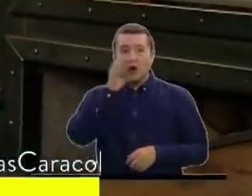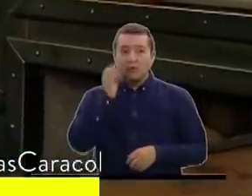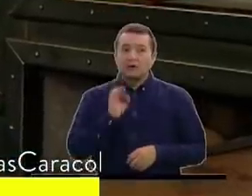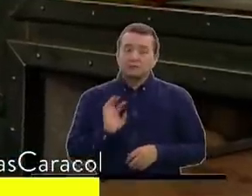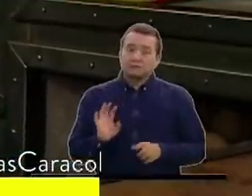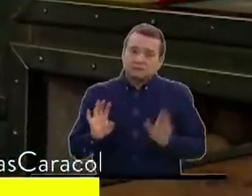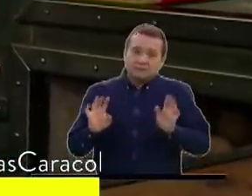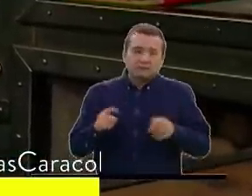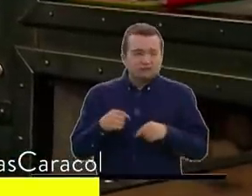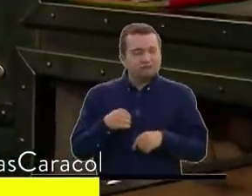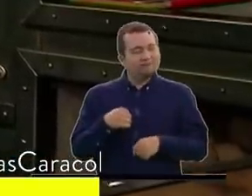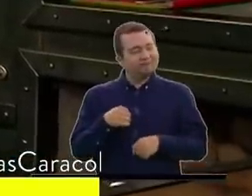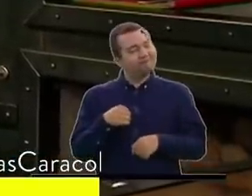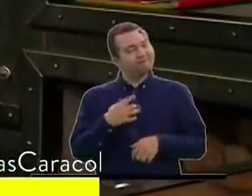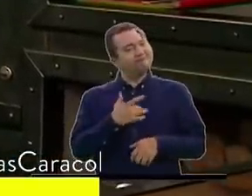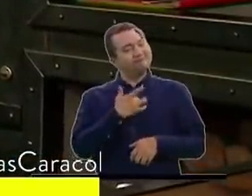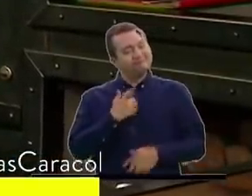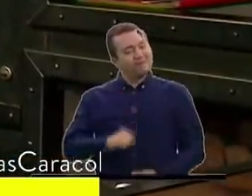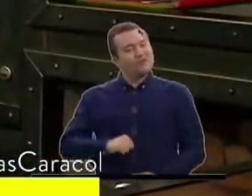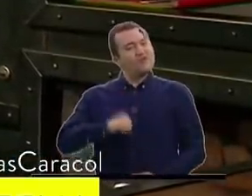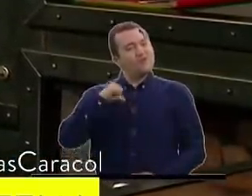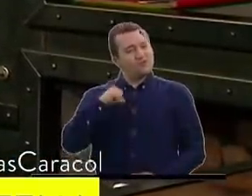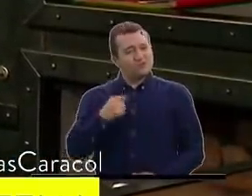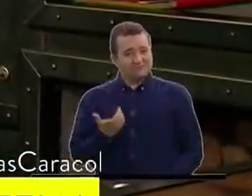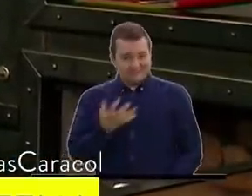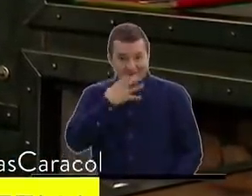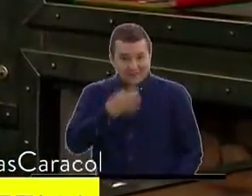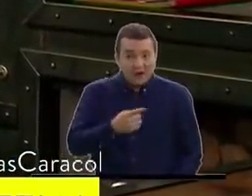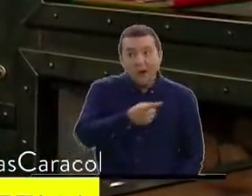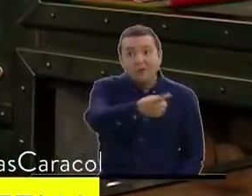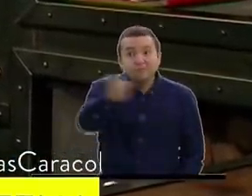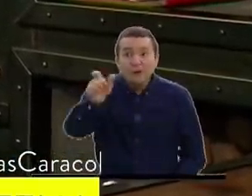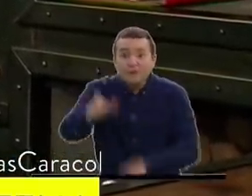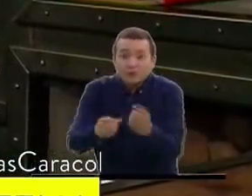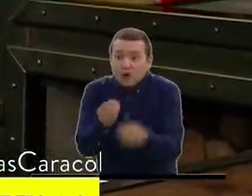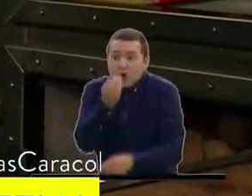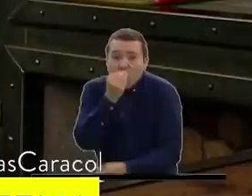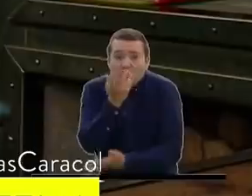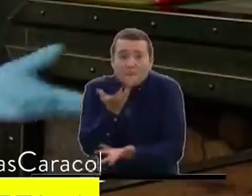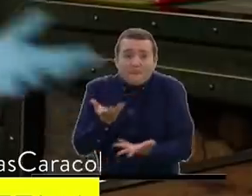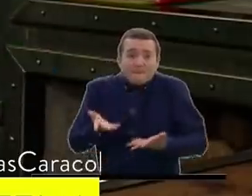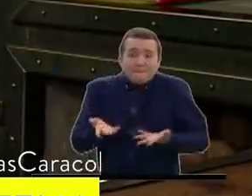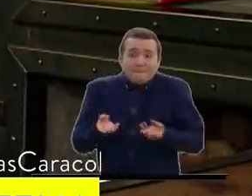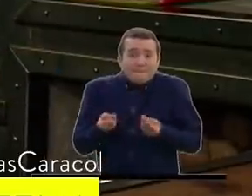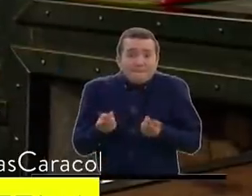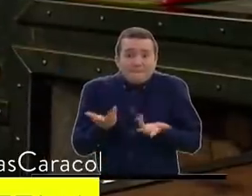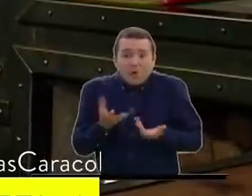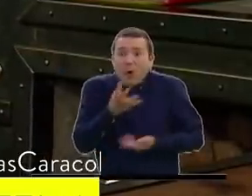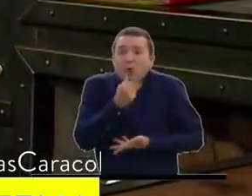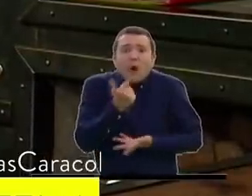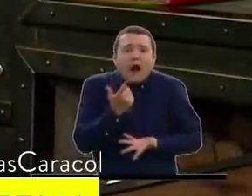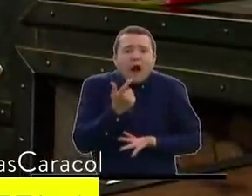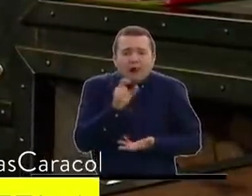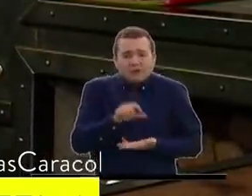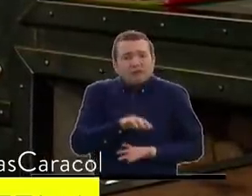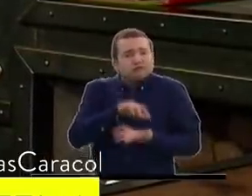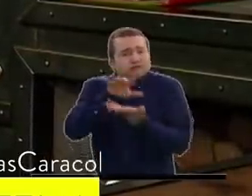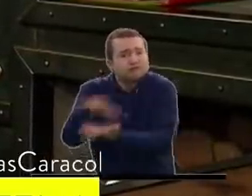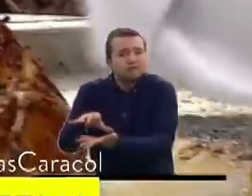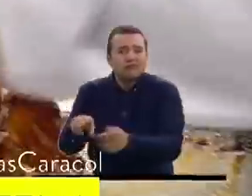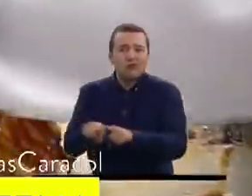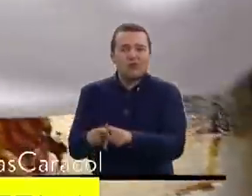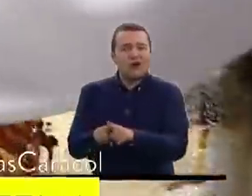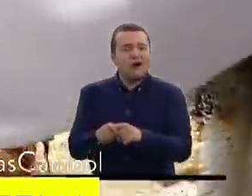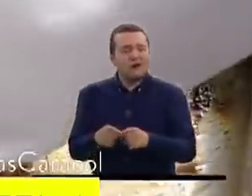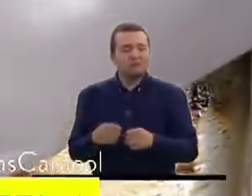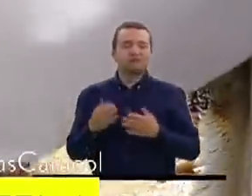como un orgullo hacerlo porque yo digo tanta gente que no tiene con qué comer buscando a alguien que le regale algo y uno aquí teniendo la oportunidad